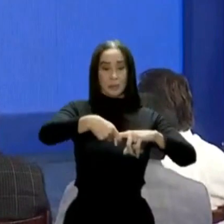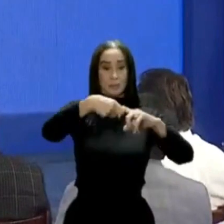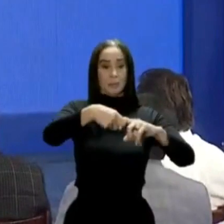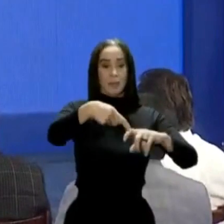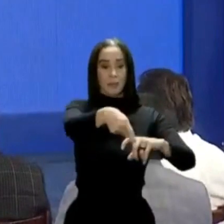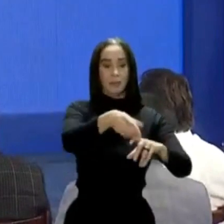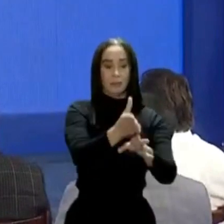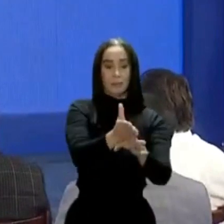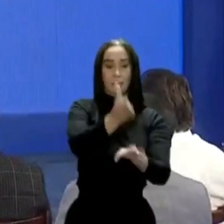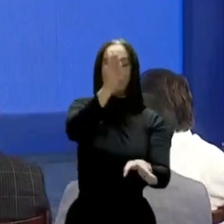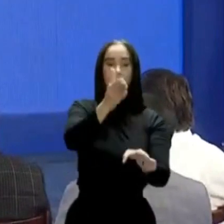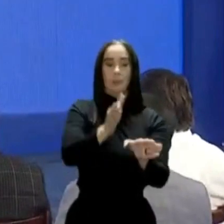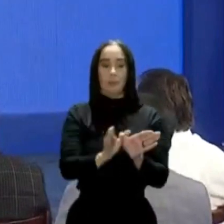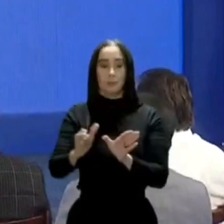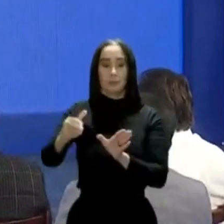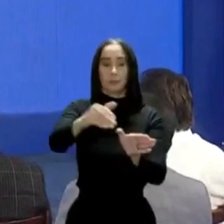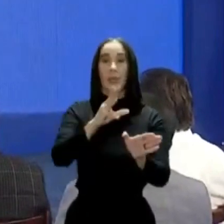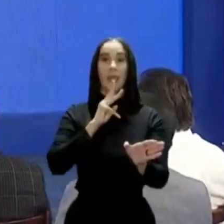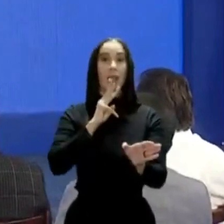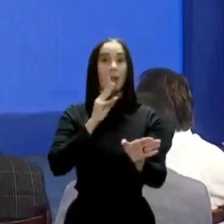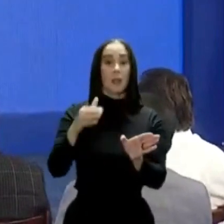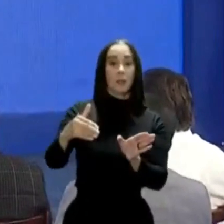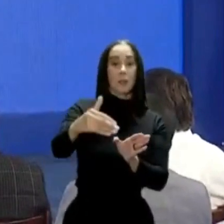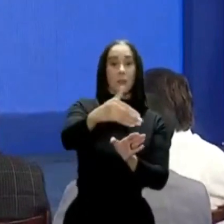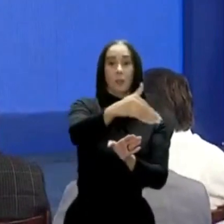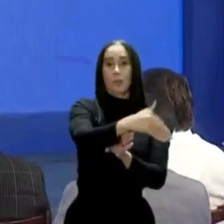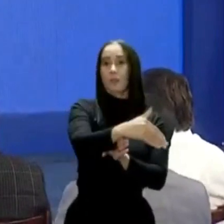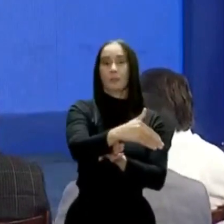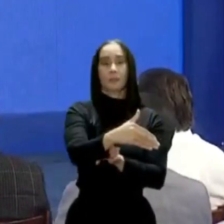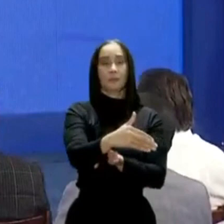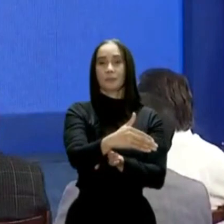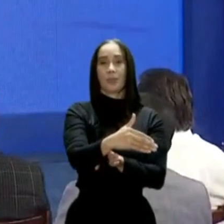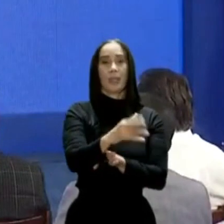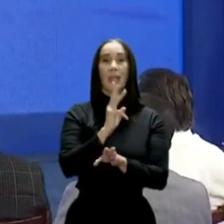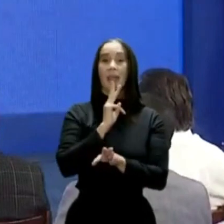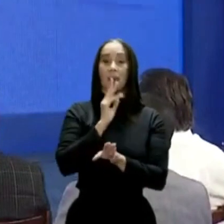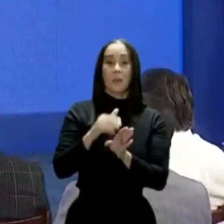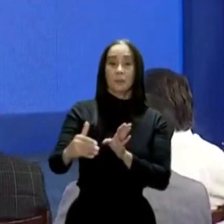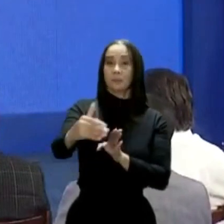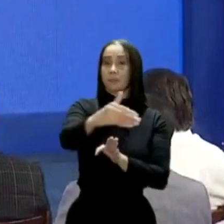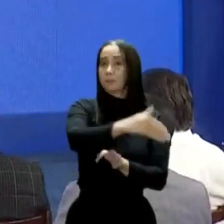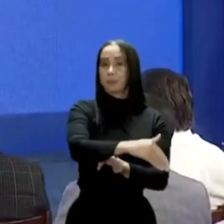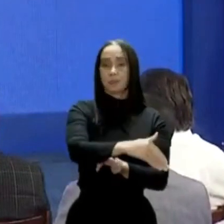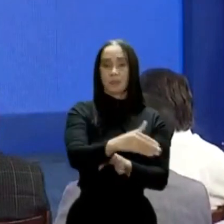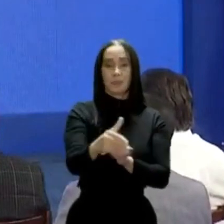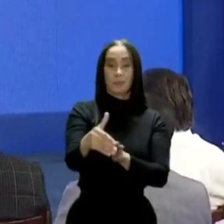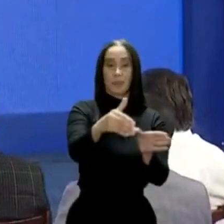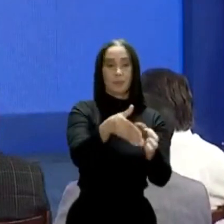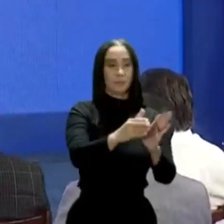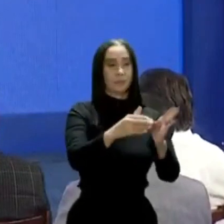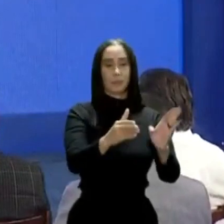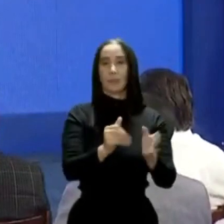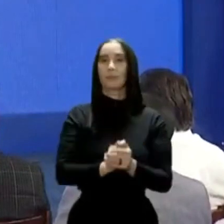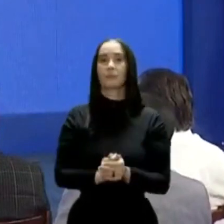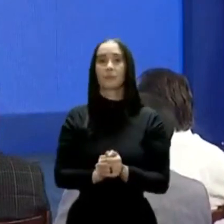para desviar el río por el cauce del río, ¿verdad? El agua del río, desviarlo por ese canal,